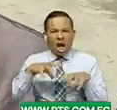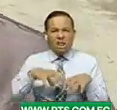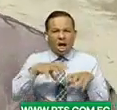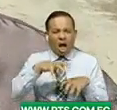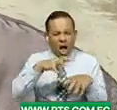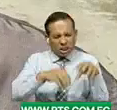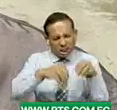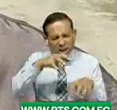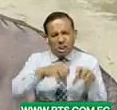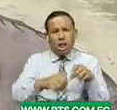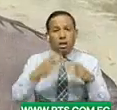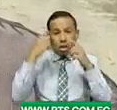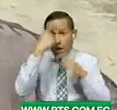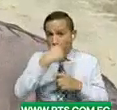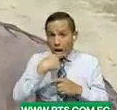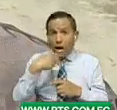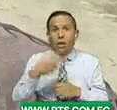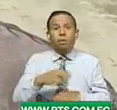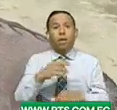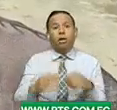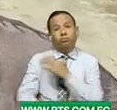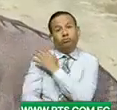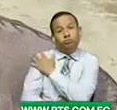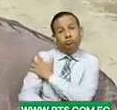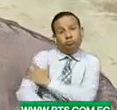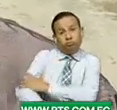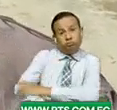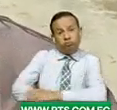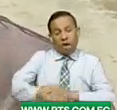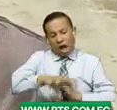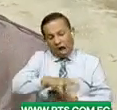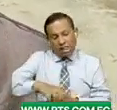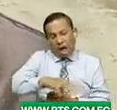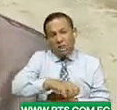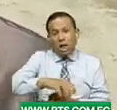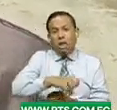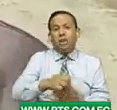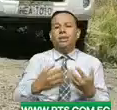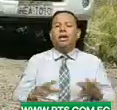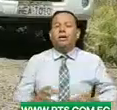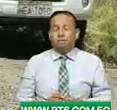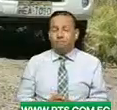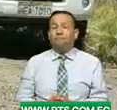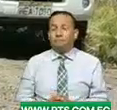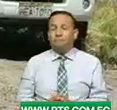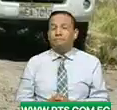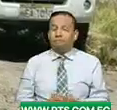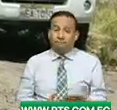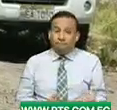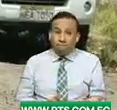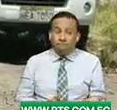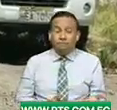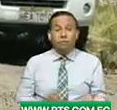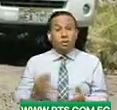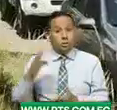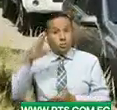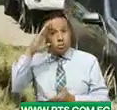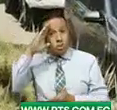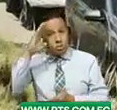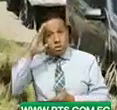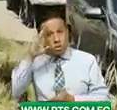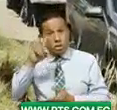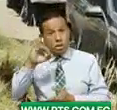lo cual también ya se va a determinar y verificar cuáles serían las causas de fallecimiento. Hasta el lugar llegó personal de la